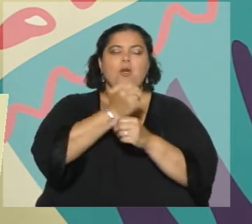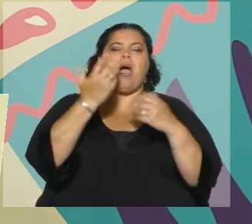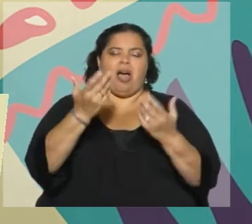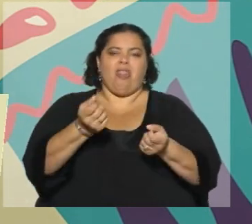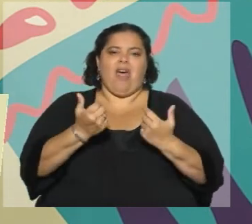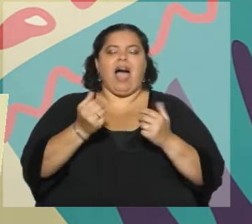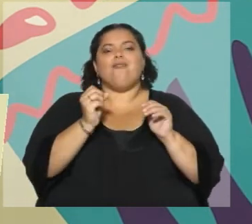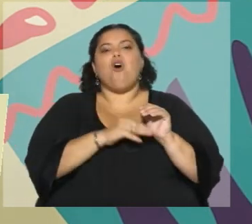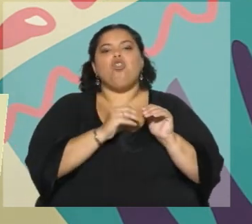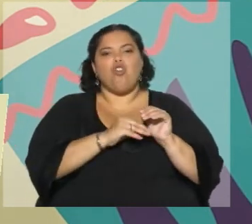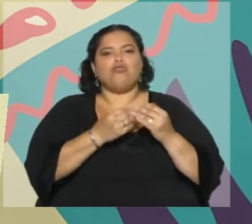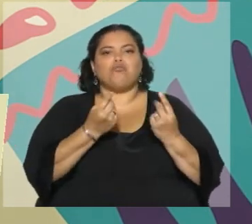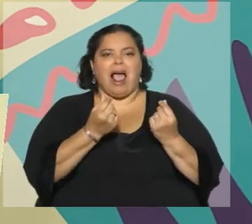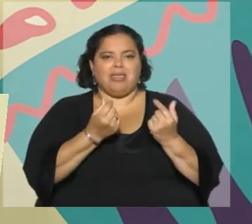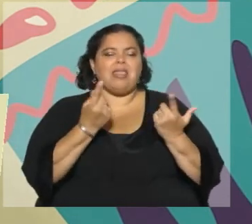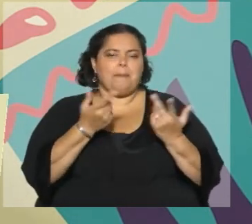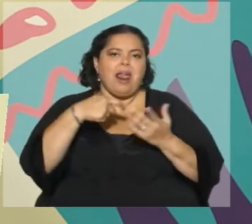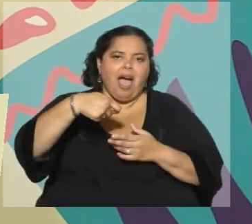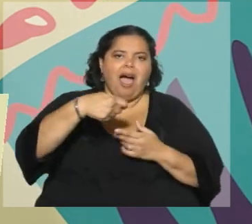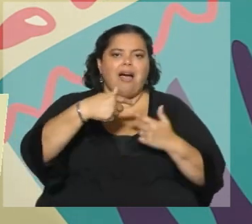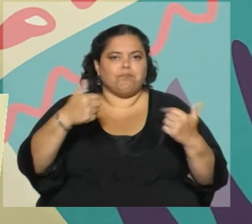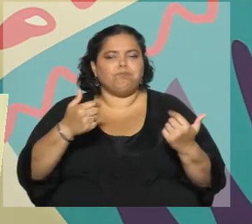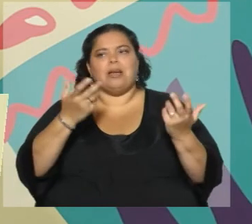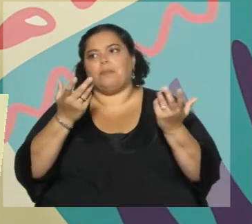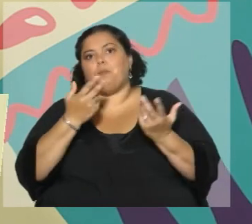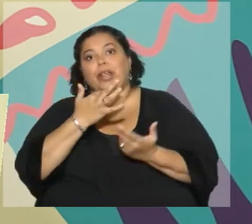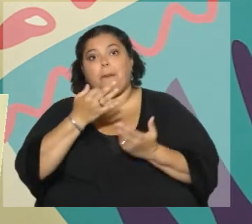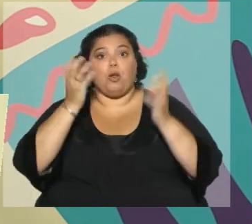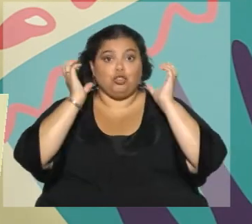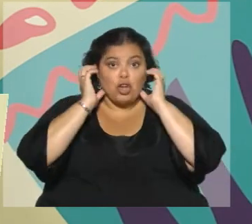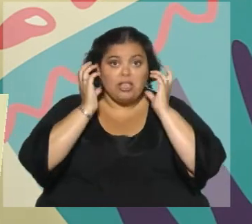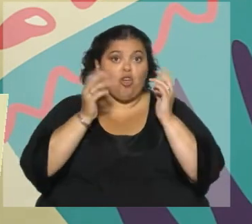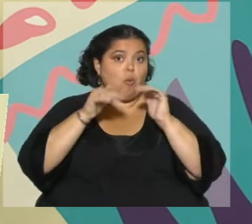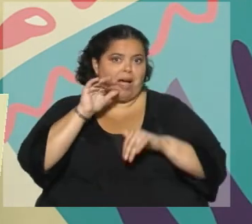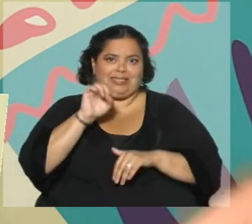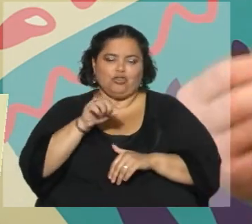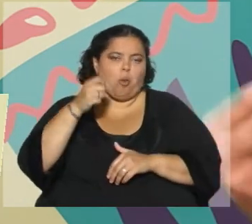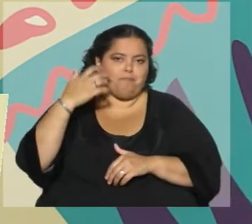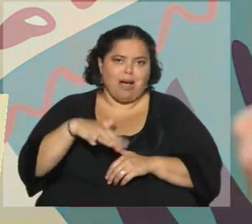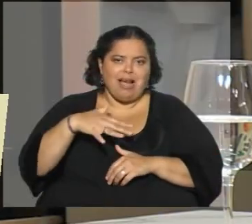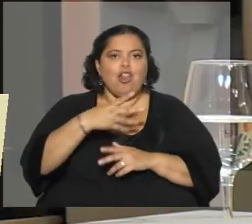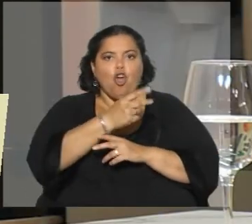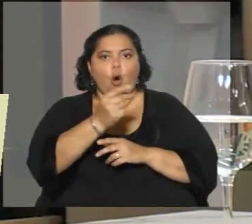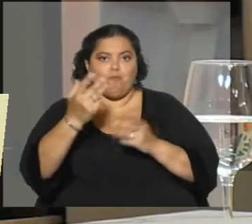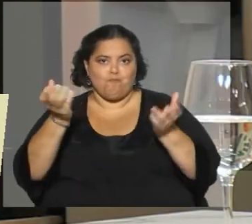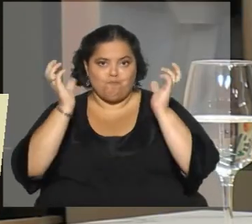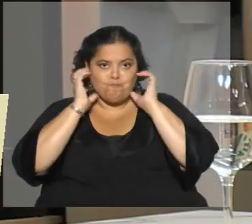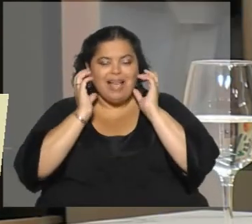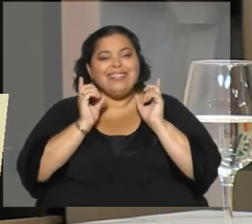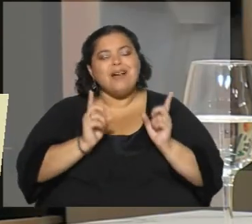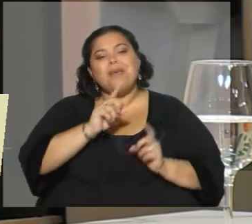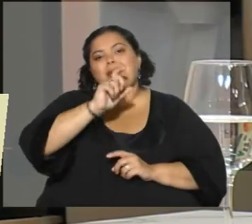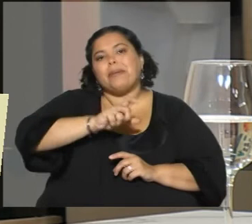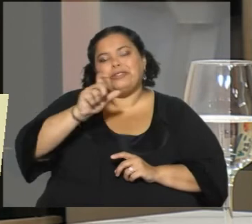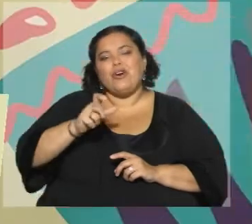los gastos de producción que llevan claro en cuanto a eso auriculares sobre todo el sonido que hoy en día es lo más caro y además el público exige una calidad